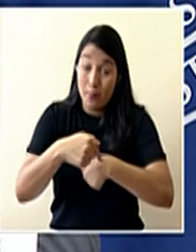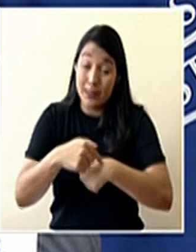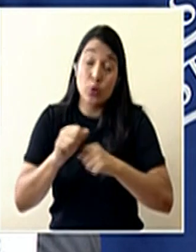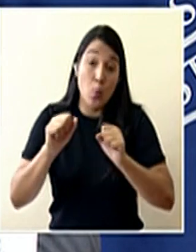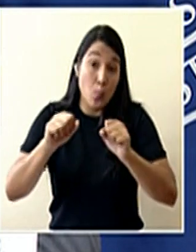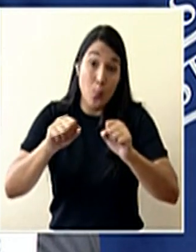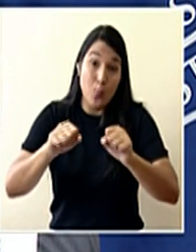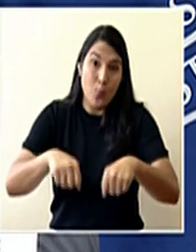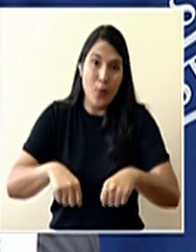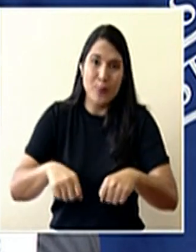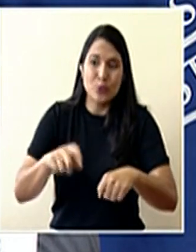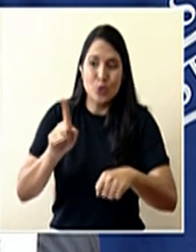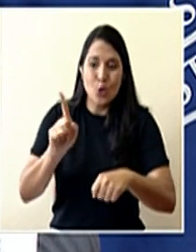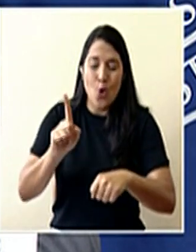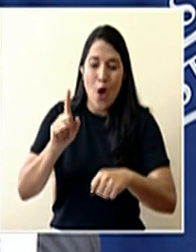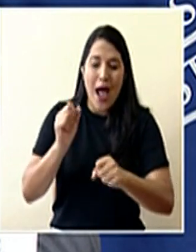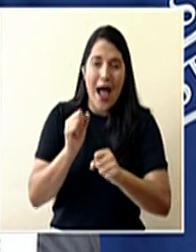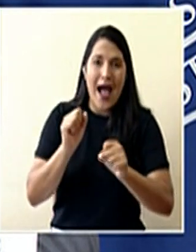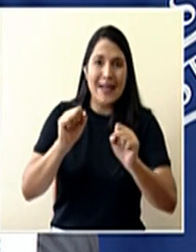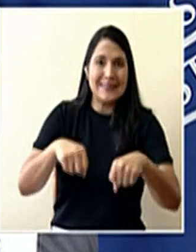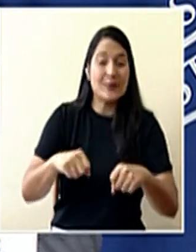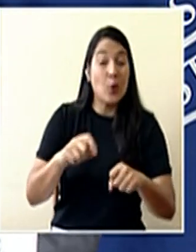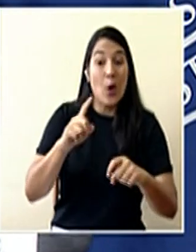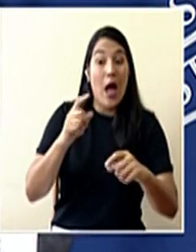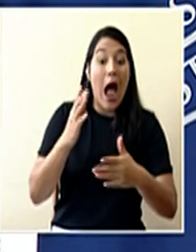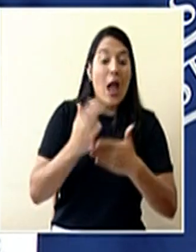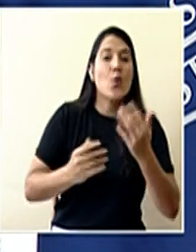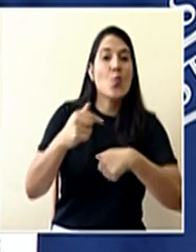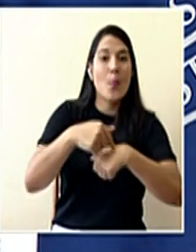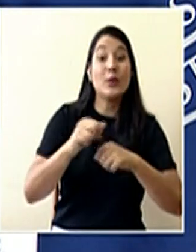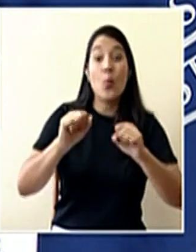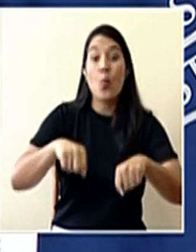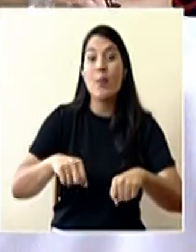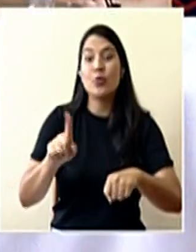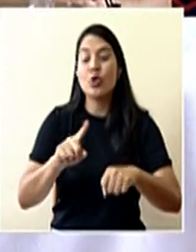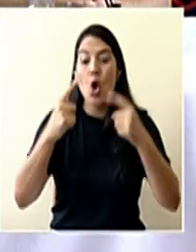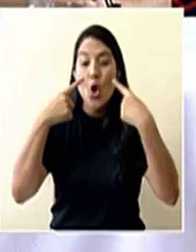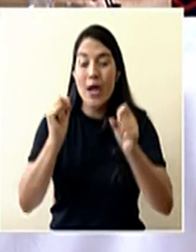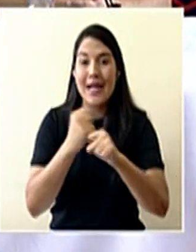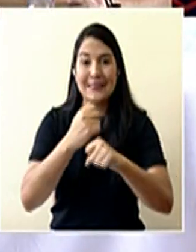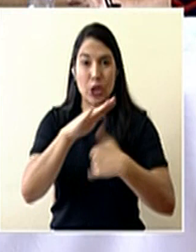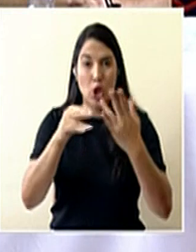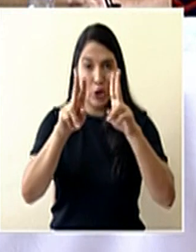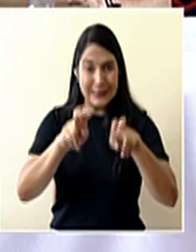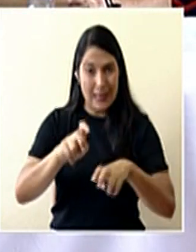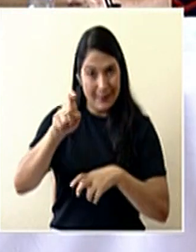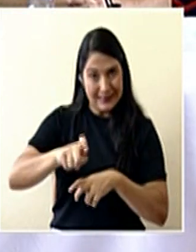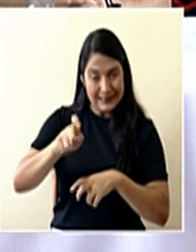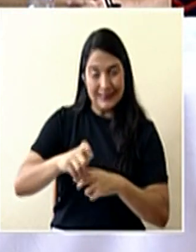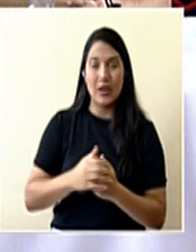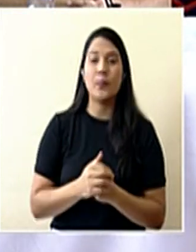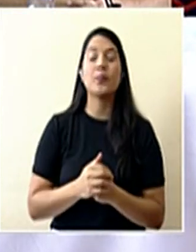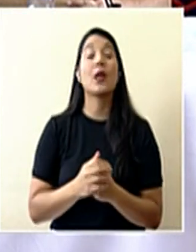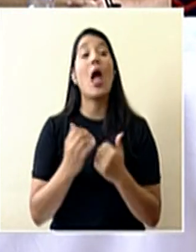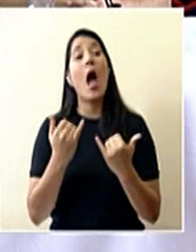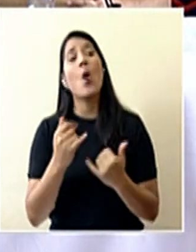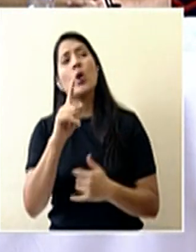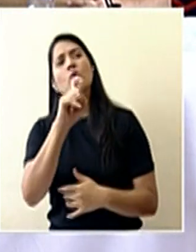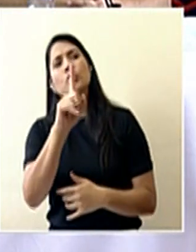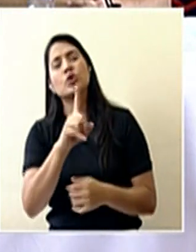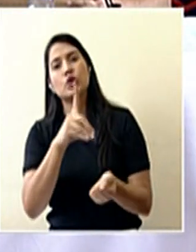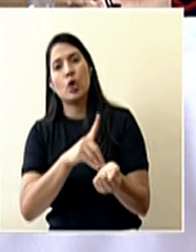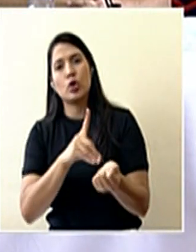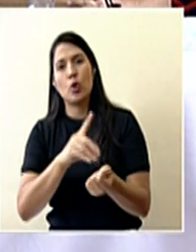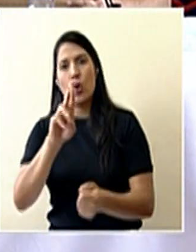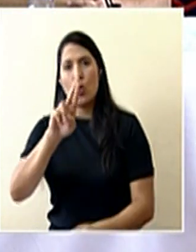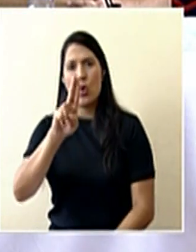demandas en camas hospitalarias, especialmente en unidades de cuidados intensivos. Doctor Ruiz, Noticias Colombia nos pide ampliar sobre la